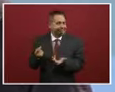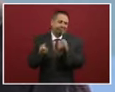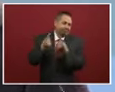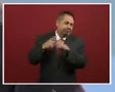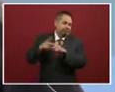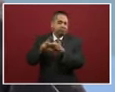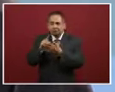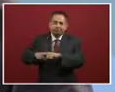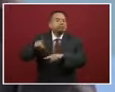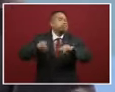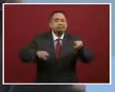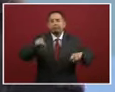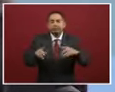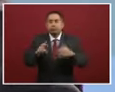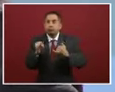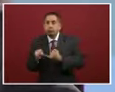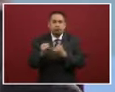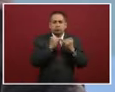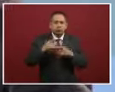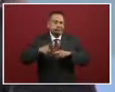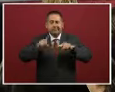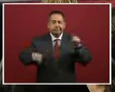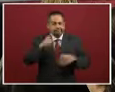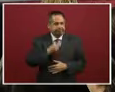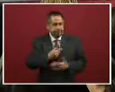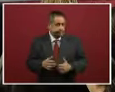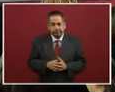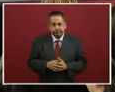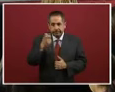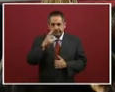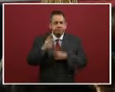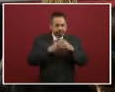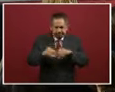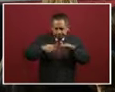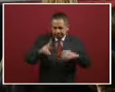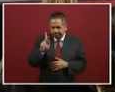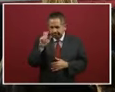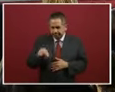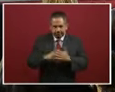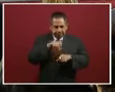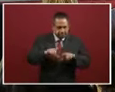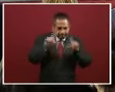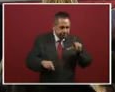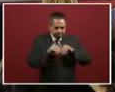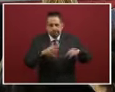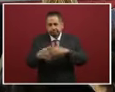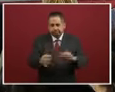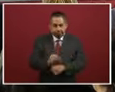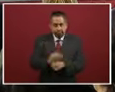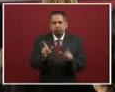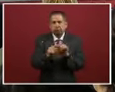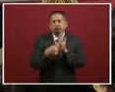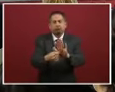otro tipo de drogas para poder soportar esas jornadas de trabajo. Entonces, en esa complejidad se va a establecer una estrategia nacional que les vamos a explicar y en este